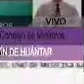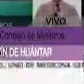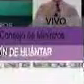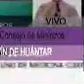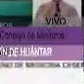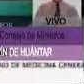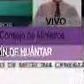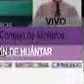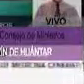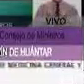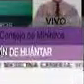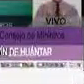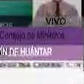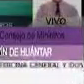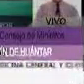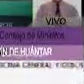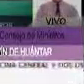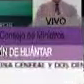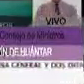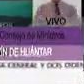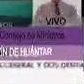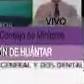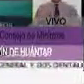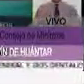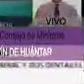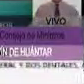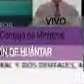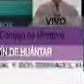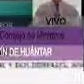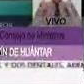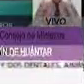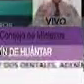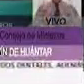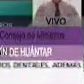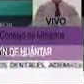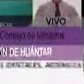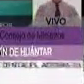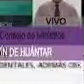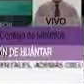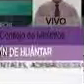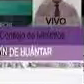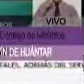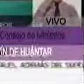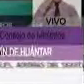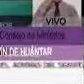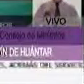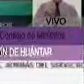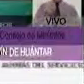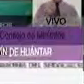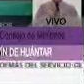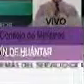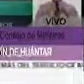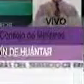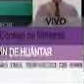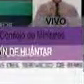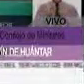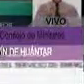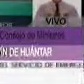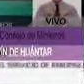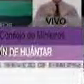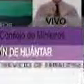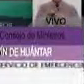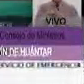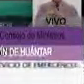la presidenta de la sala, fue que emitan un fallo sustentado, un fallo razonado, un fallo que permita que